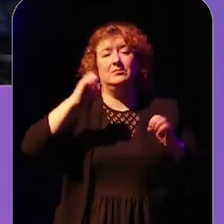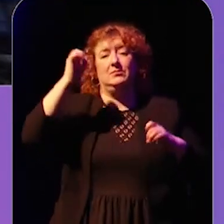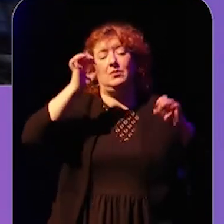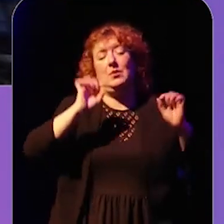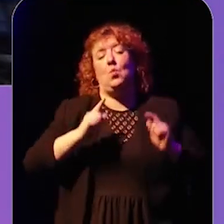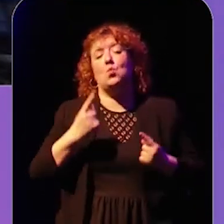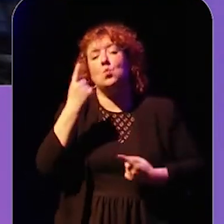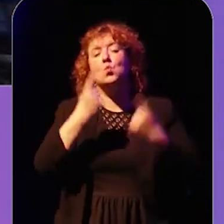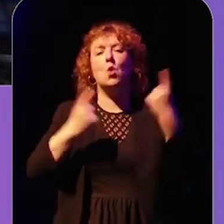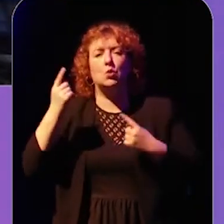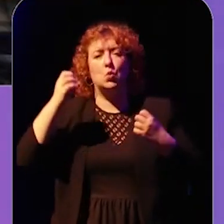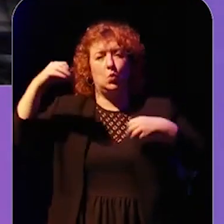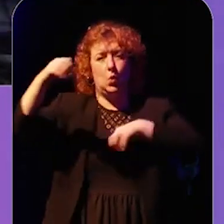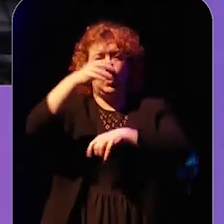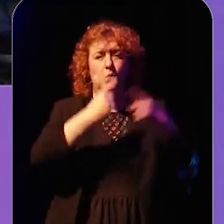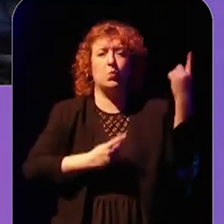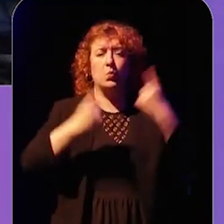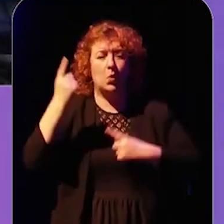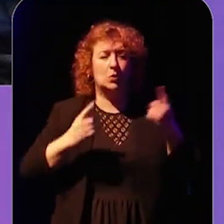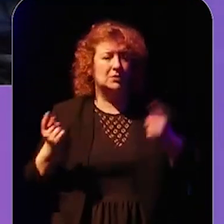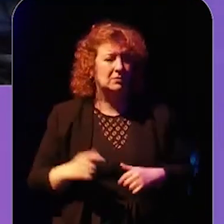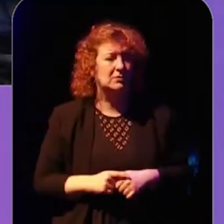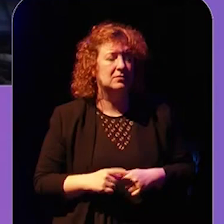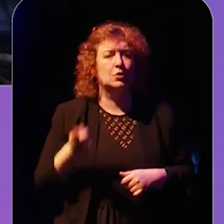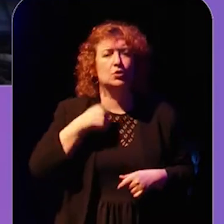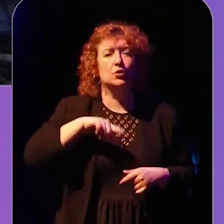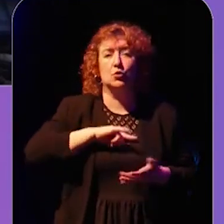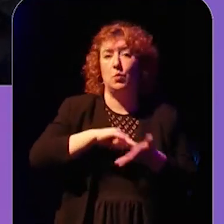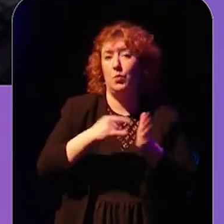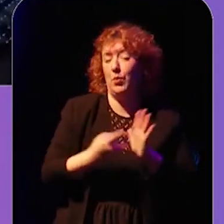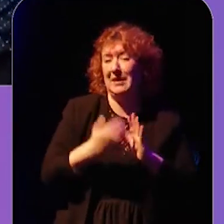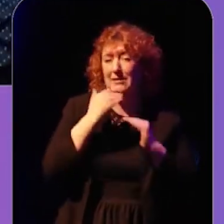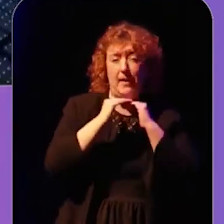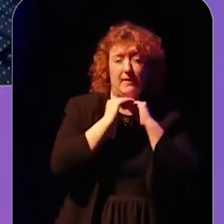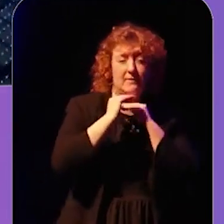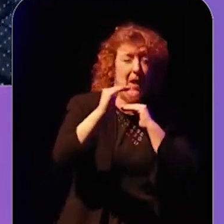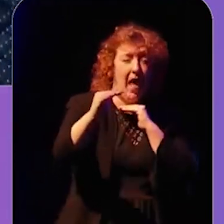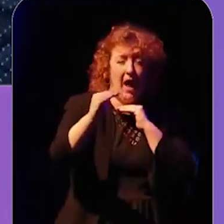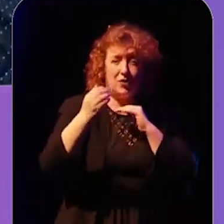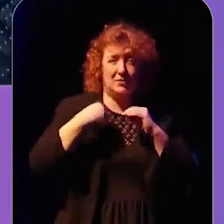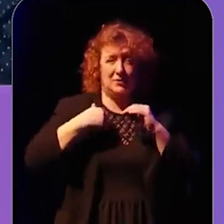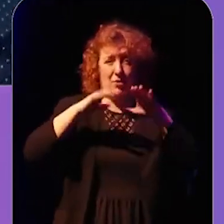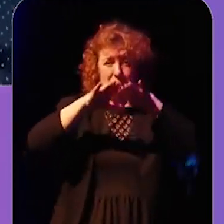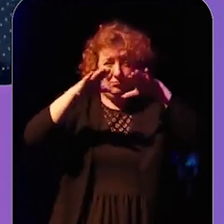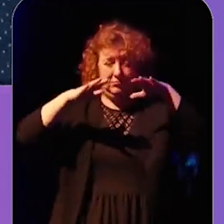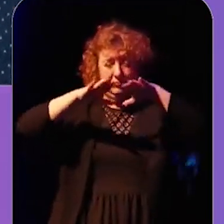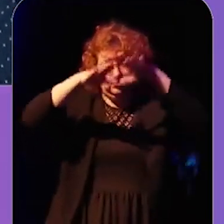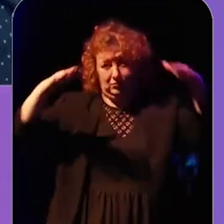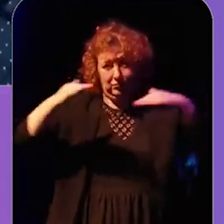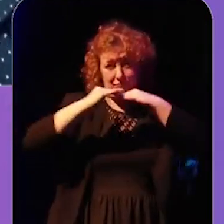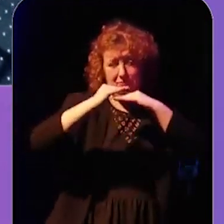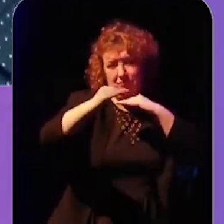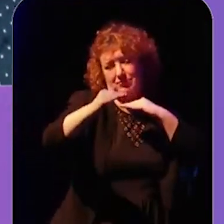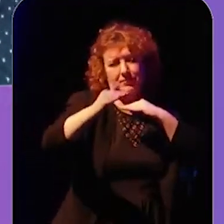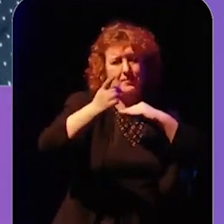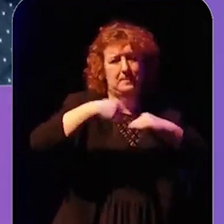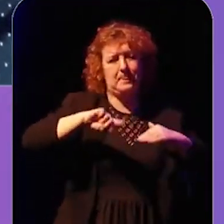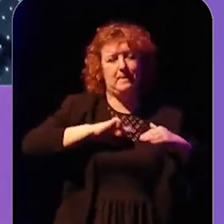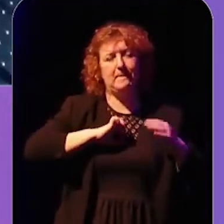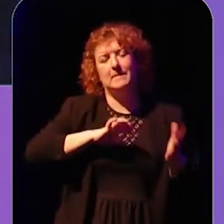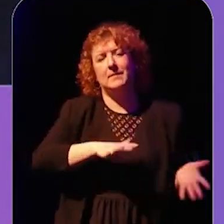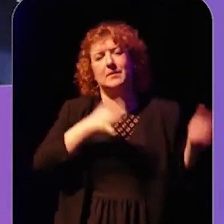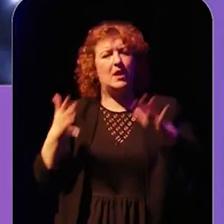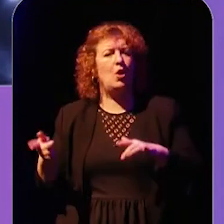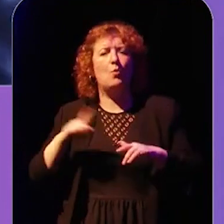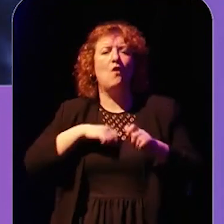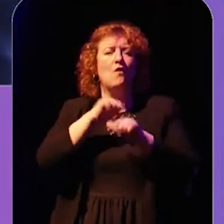puntuales, y nosotros lo que hicimos en este proyecto nuevo por primera vez fue traspasarlas a un mapa UV de